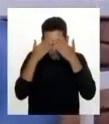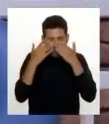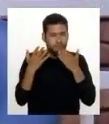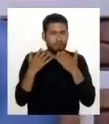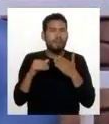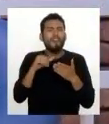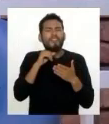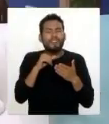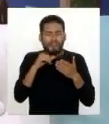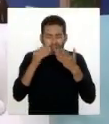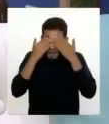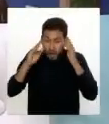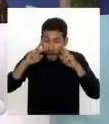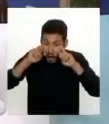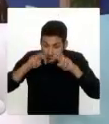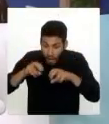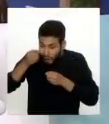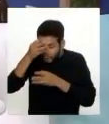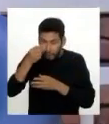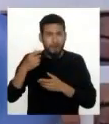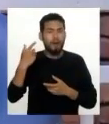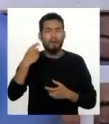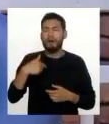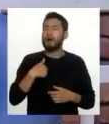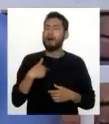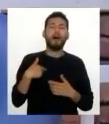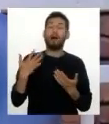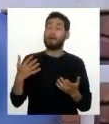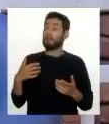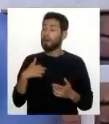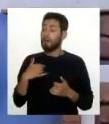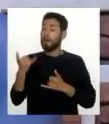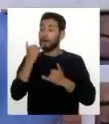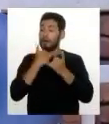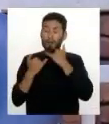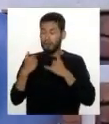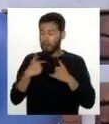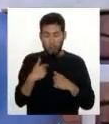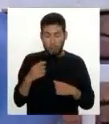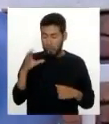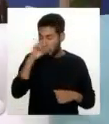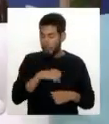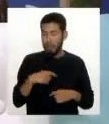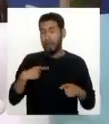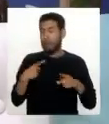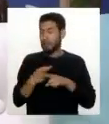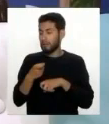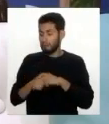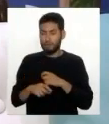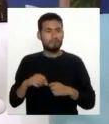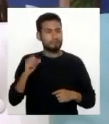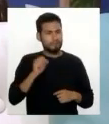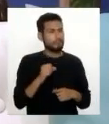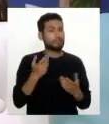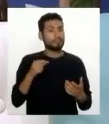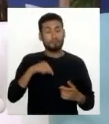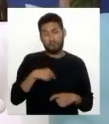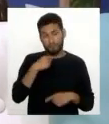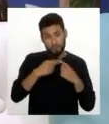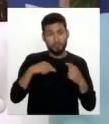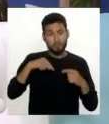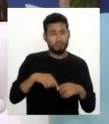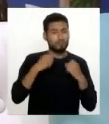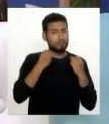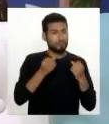es información, básicamente para Exacto. no cruzarnos y hacernos daño inconscientemente. Exacto, ¿no? Porque nosotros en realidad, como digo, tenemos